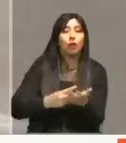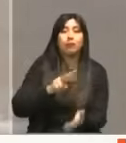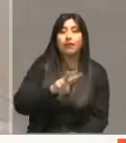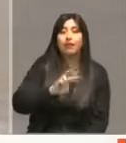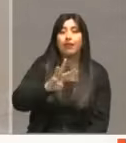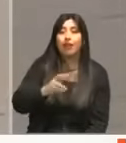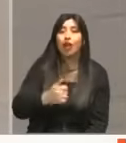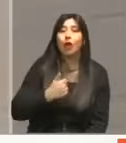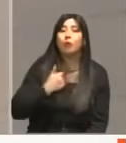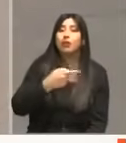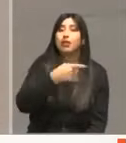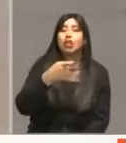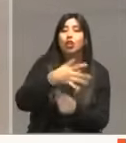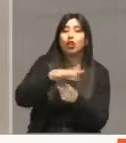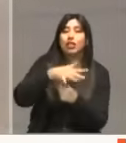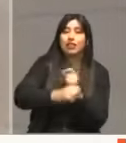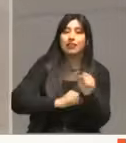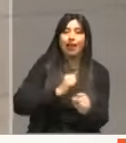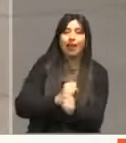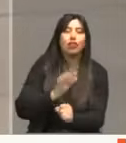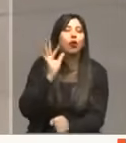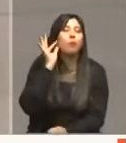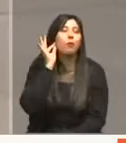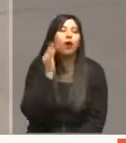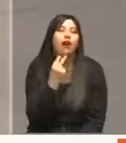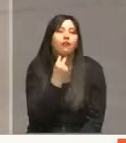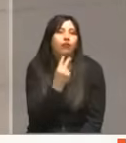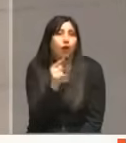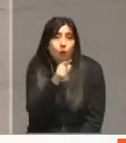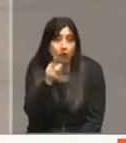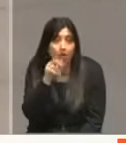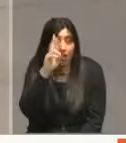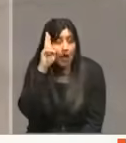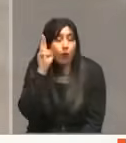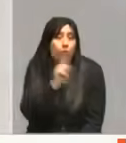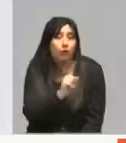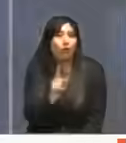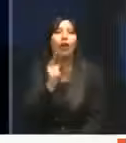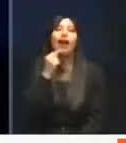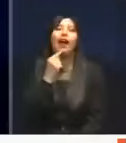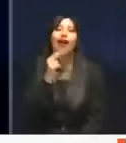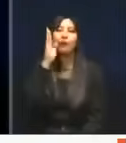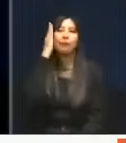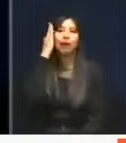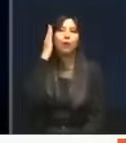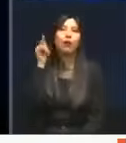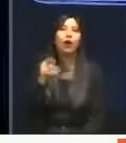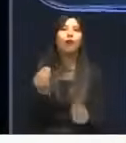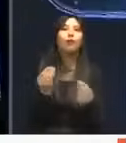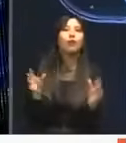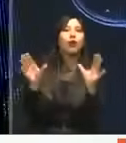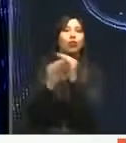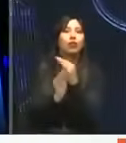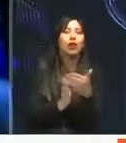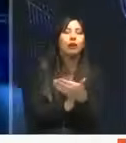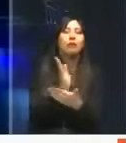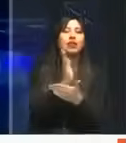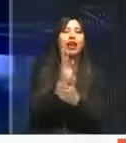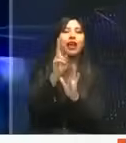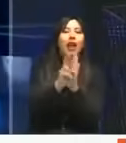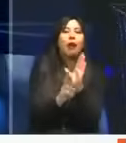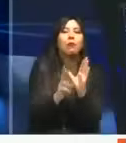115 años. Si no la recuerda, aquí algo que puede refrescar su memoria. Muy buenas noches, iniciamos